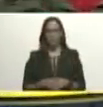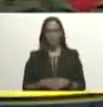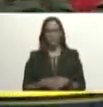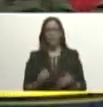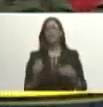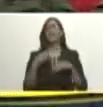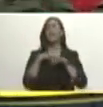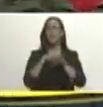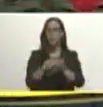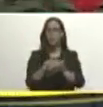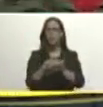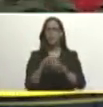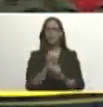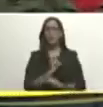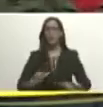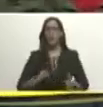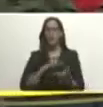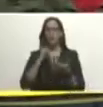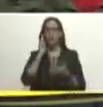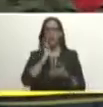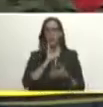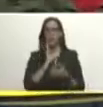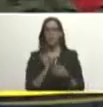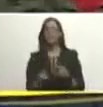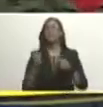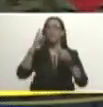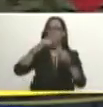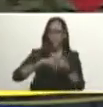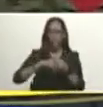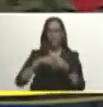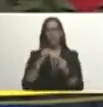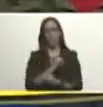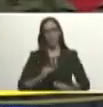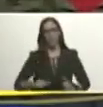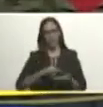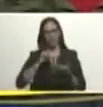Incluir a la Guardia Nacional Bolivariana. Sumar a la Guardia Nacional Bolivariana.